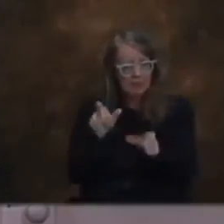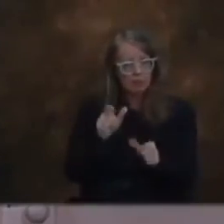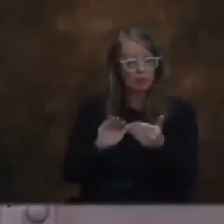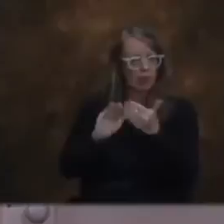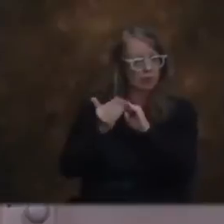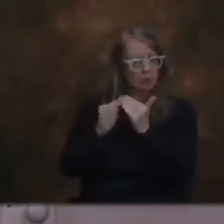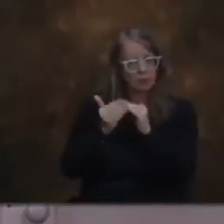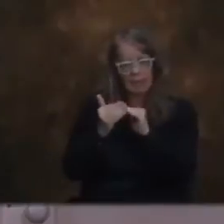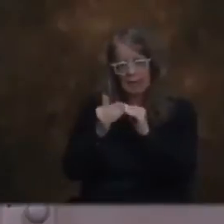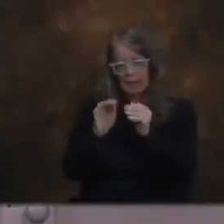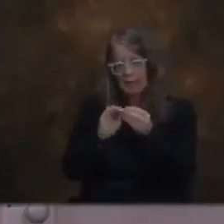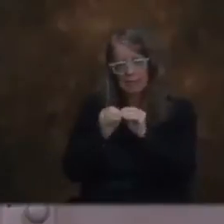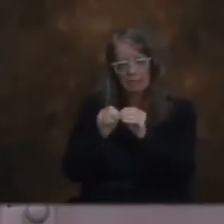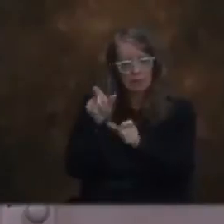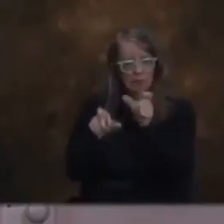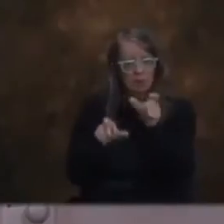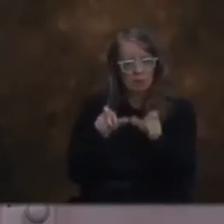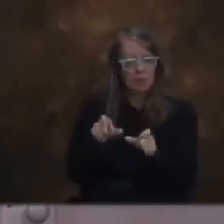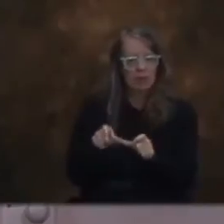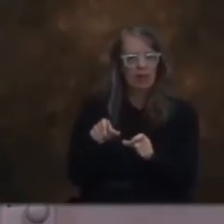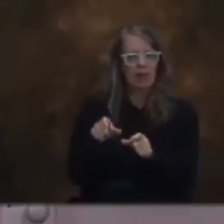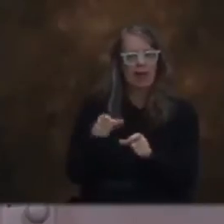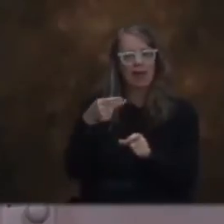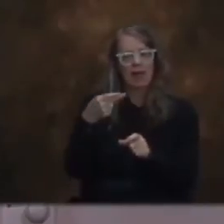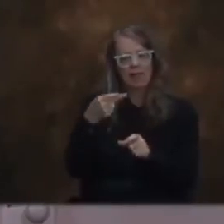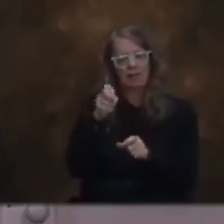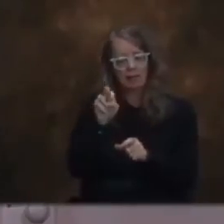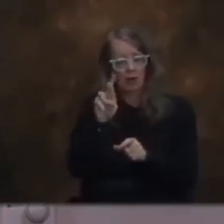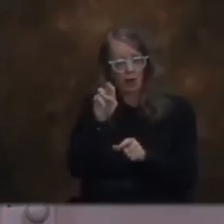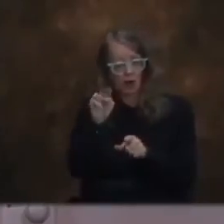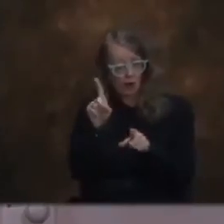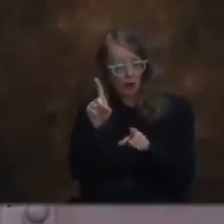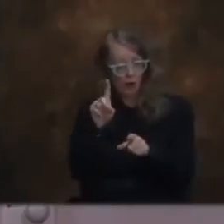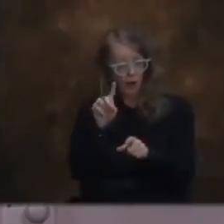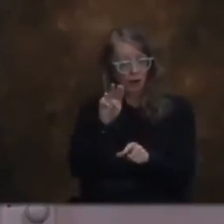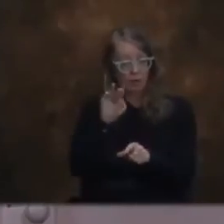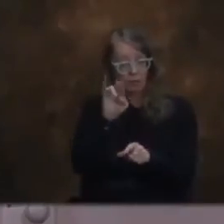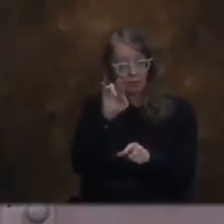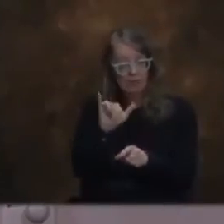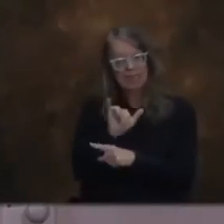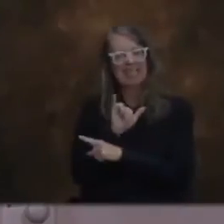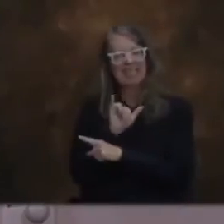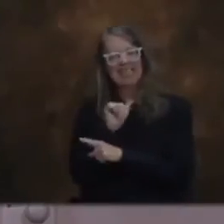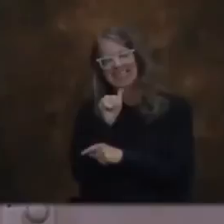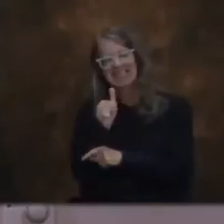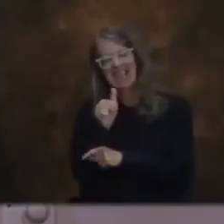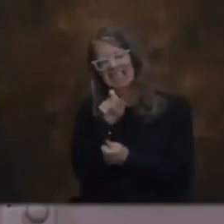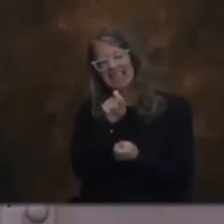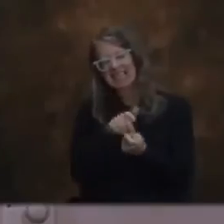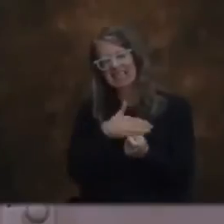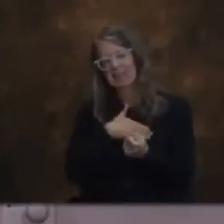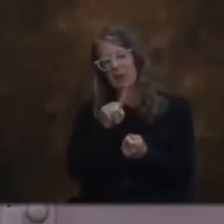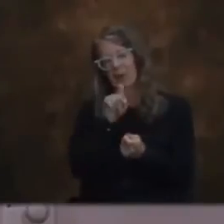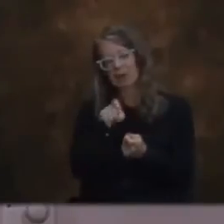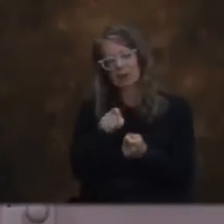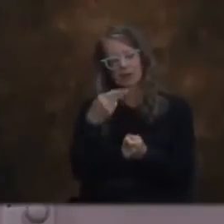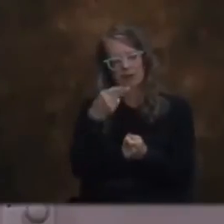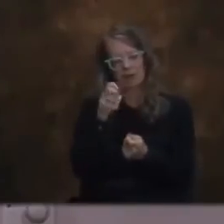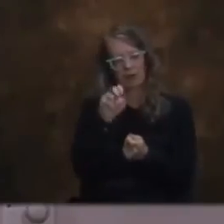ver inmunidad general no necesariamente sí no